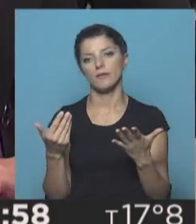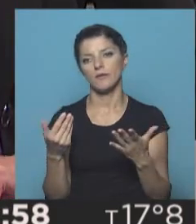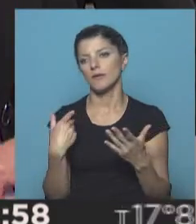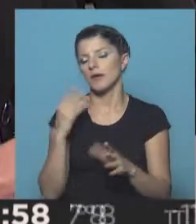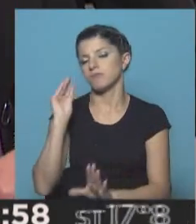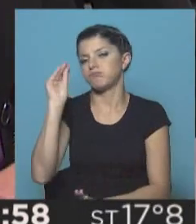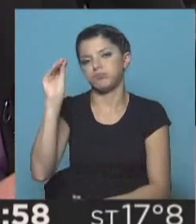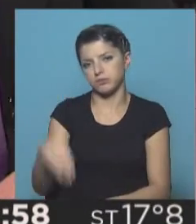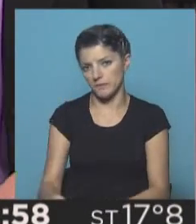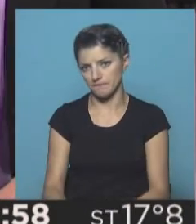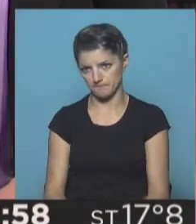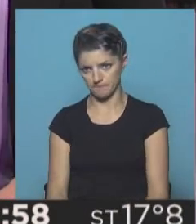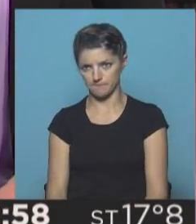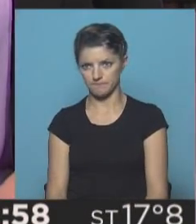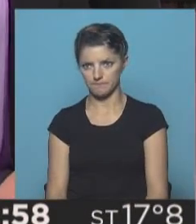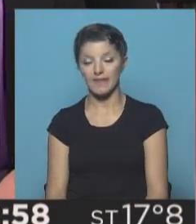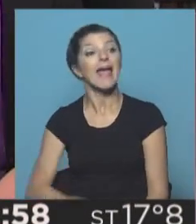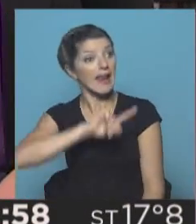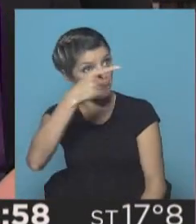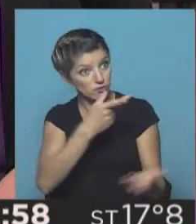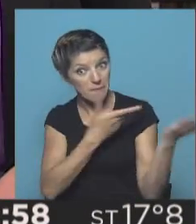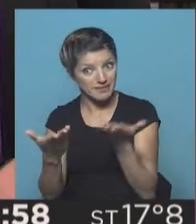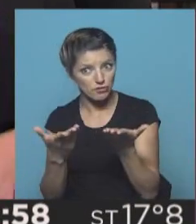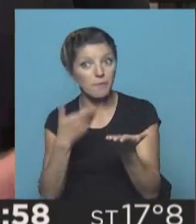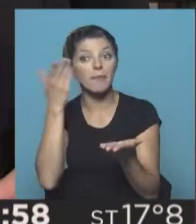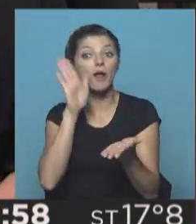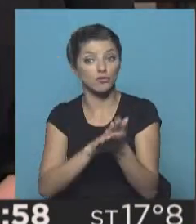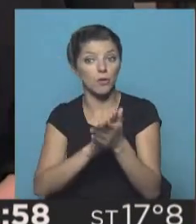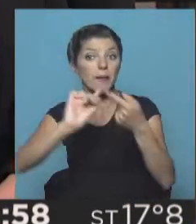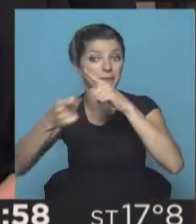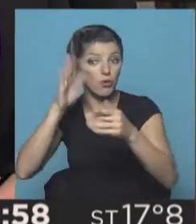alternativa para nuestros países. La próxima te invitamos para hablar de la nueva relación entre Cuba y Estados Unidos.